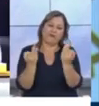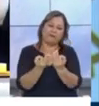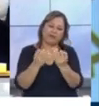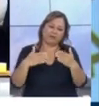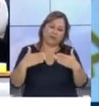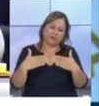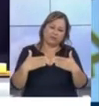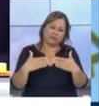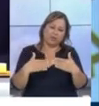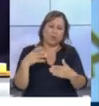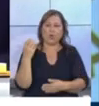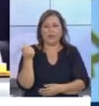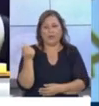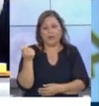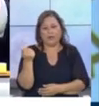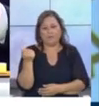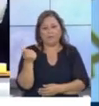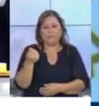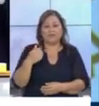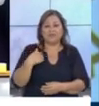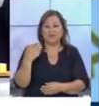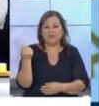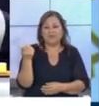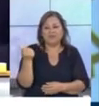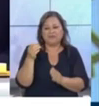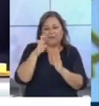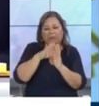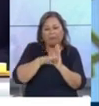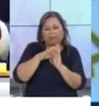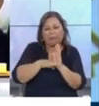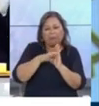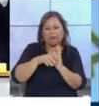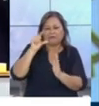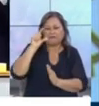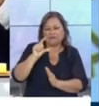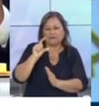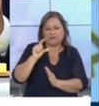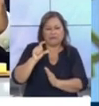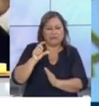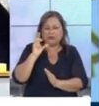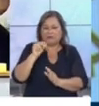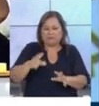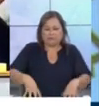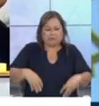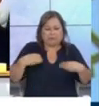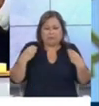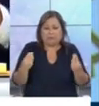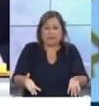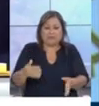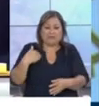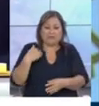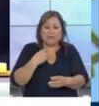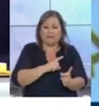padres esos jubilados que tienen una jubilación pobre una jubilación que no les alcanza para nada y aún así